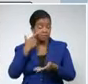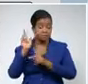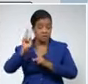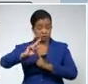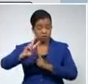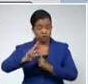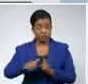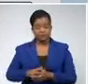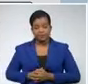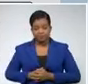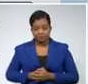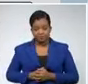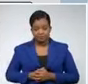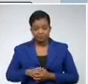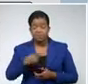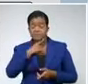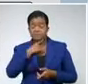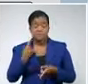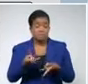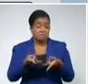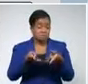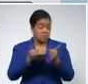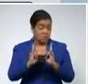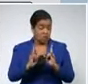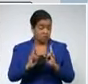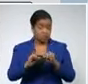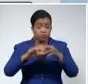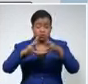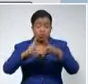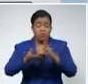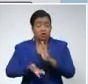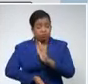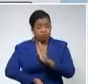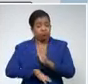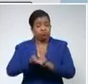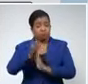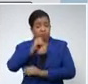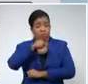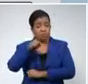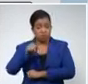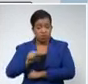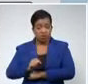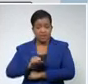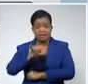todas formas fallecieron una cifra elevada también de personas,